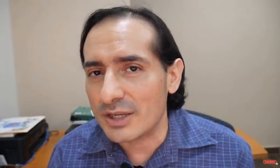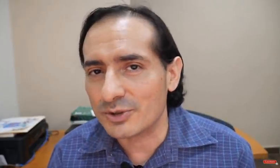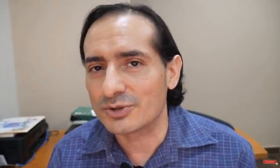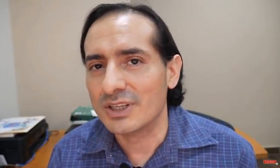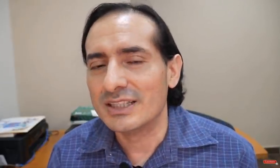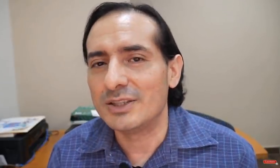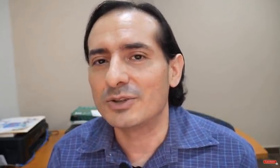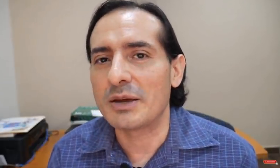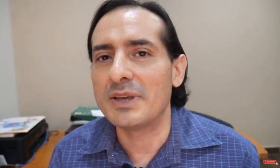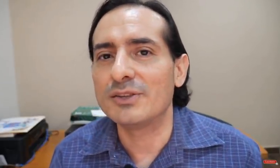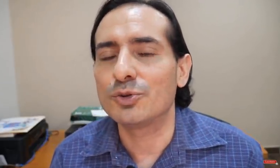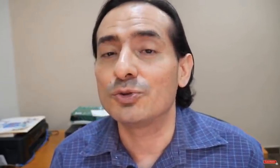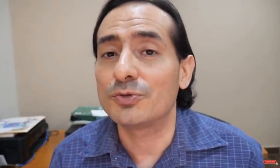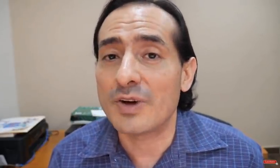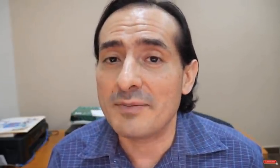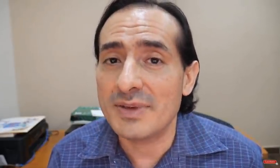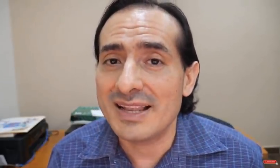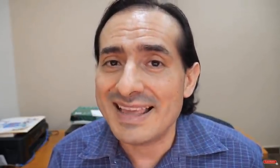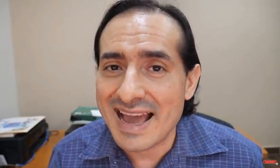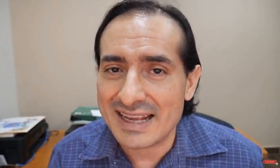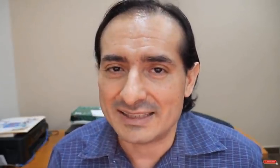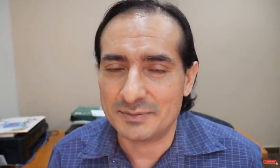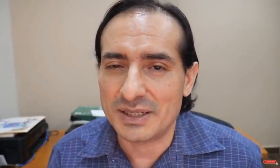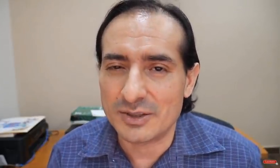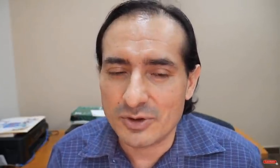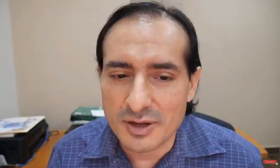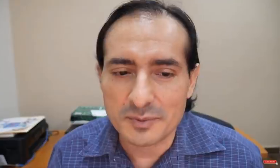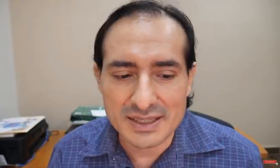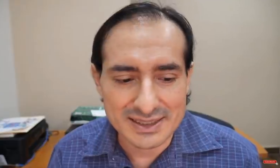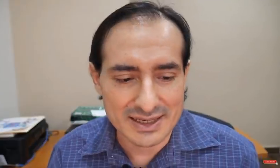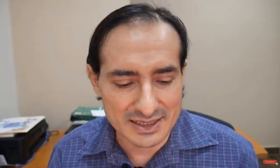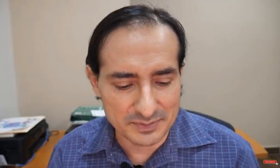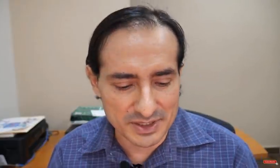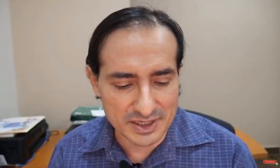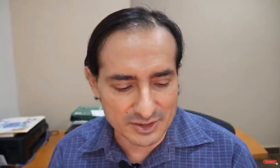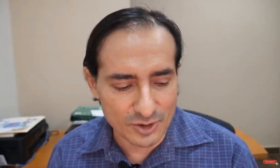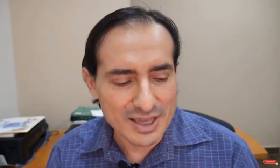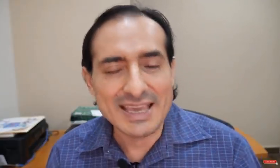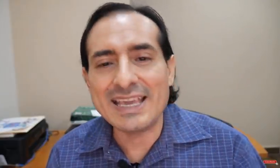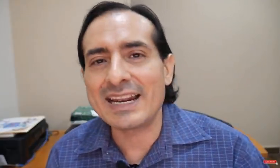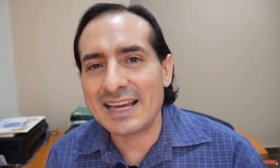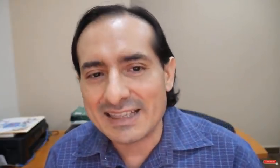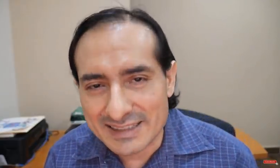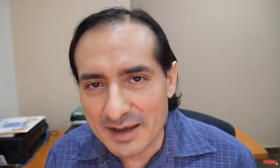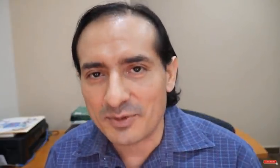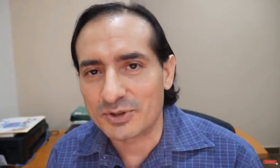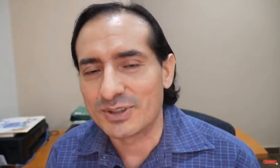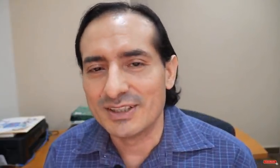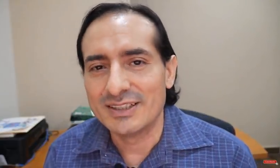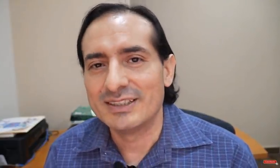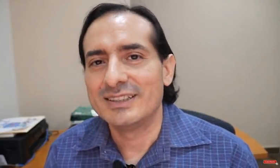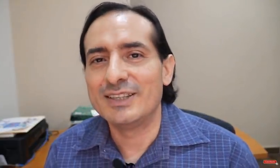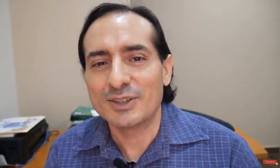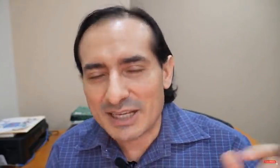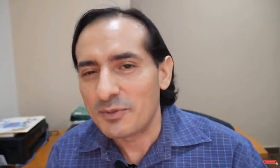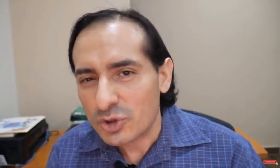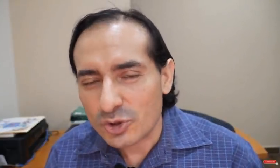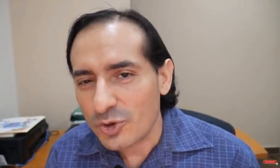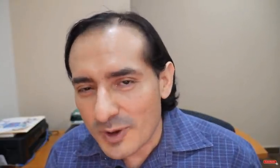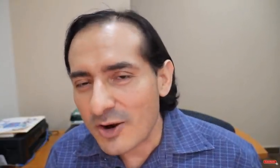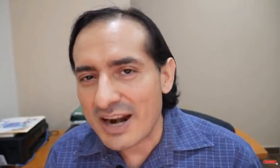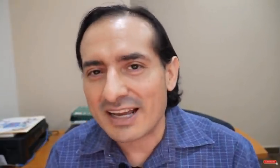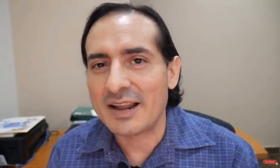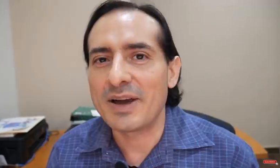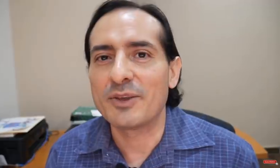sólo ellos sino también sus familiares particularmente de enrique peña nieto y regresamos y yo sé que muchos